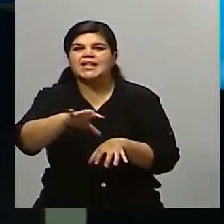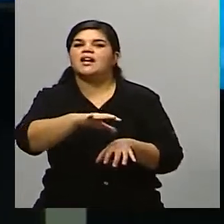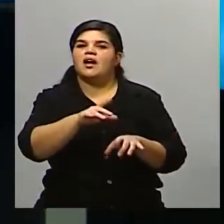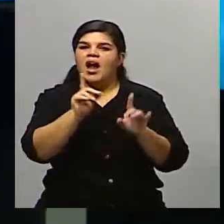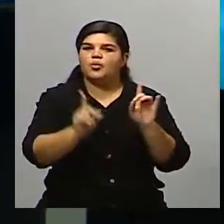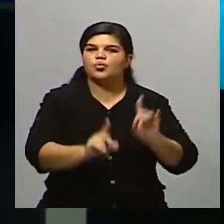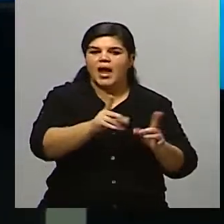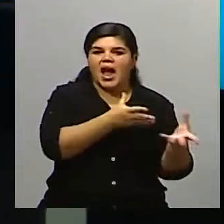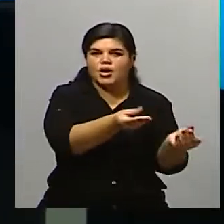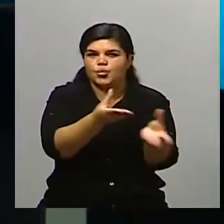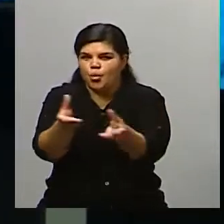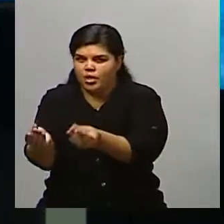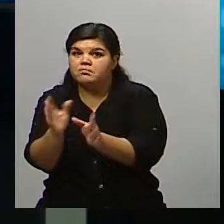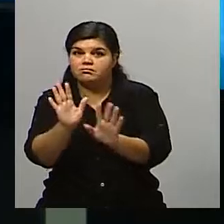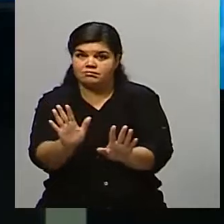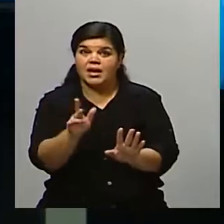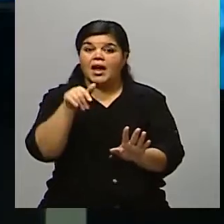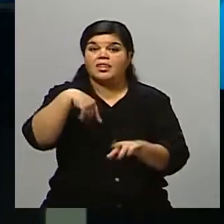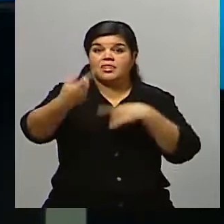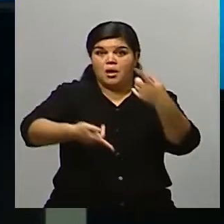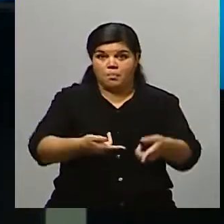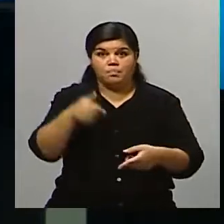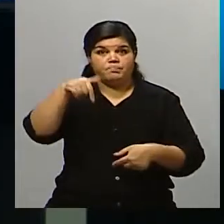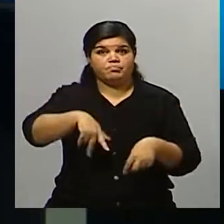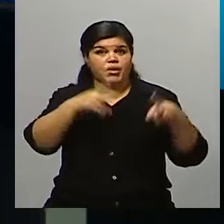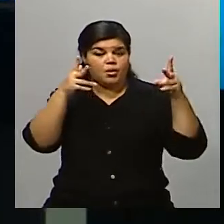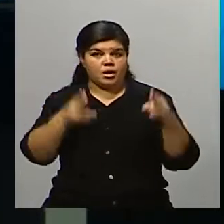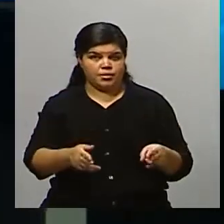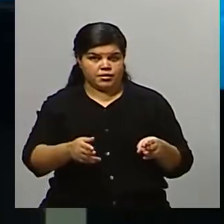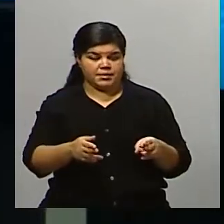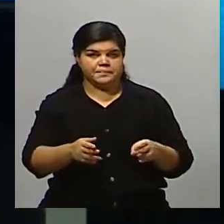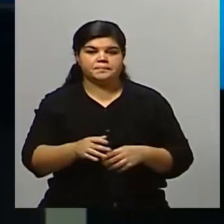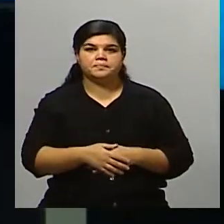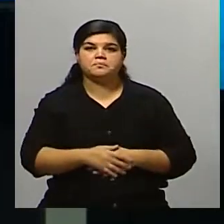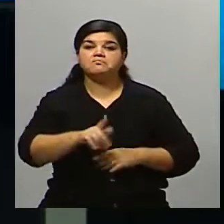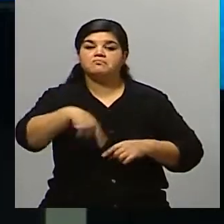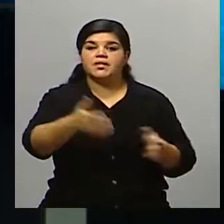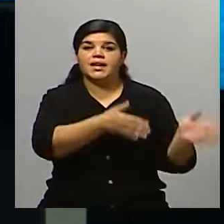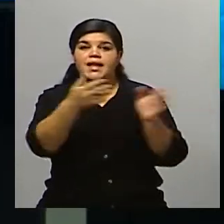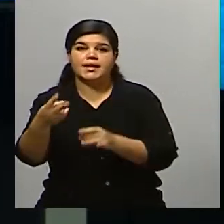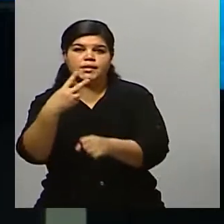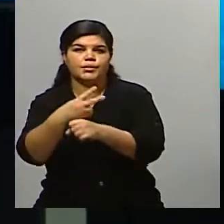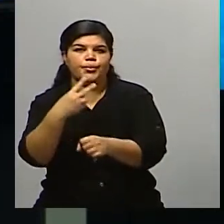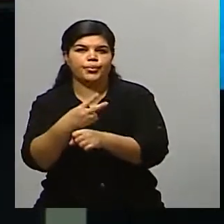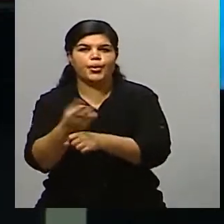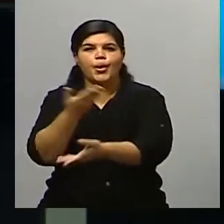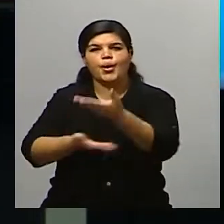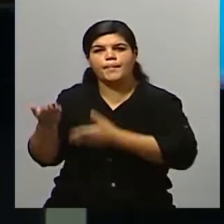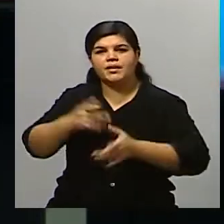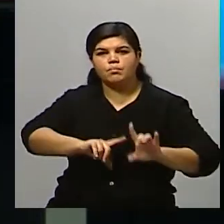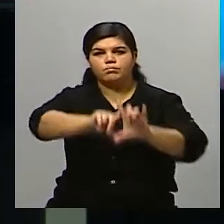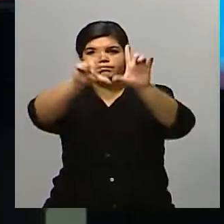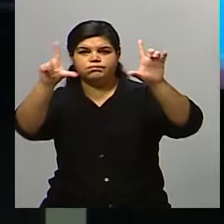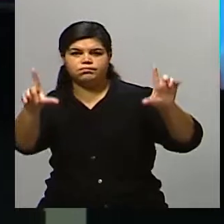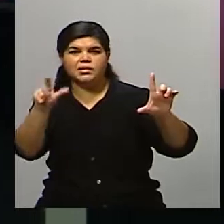tema. Vamos a ir a una pausa, pero yo a la vuelta le voy a compartir con Carlos una placa que tiene que